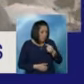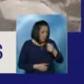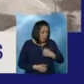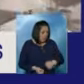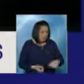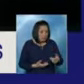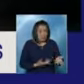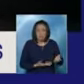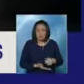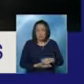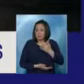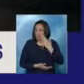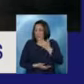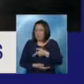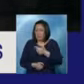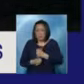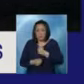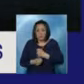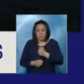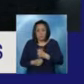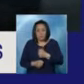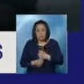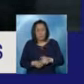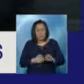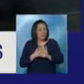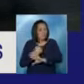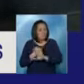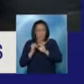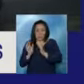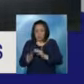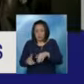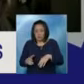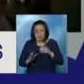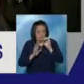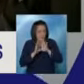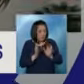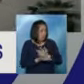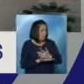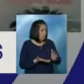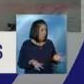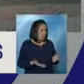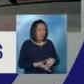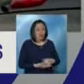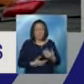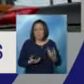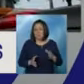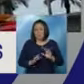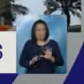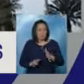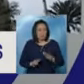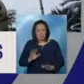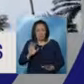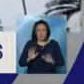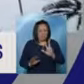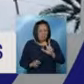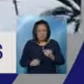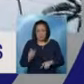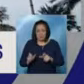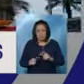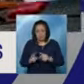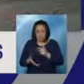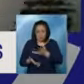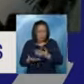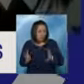hija que su mamá trabaja como seguridad en el cine y tampoco está. Entonces ya tenemos hasta el momento unos 13 reportes en ese sentido. ¿Dónde, ¿no?, se